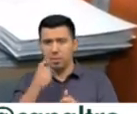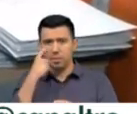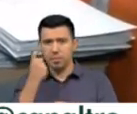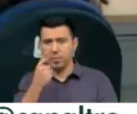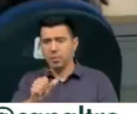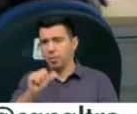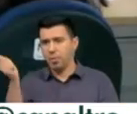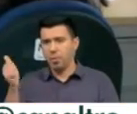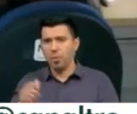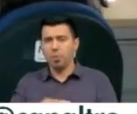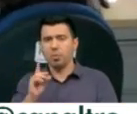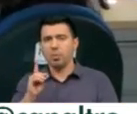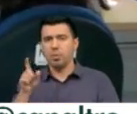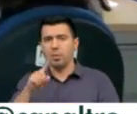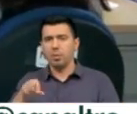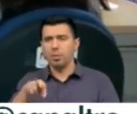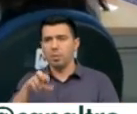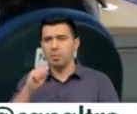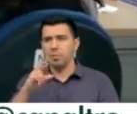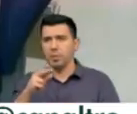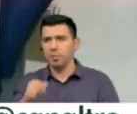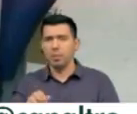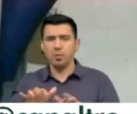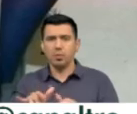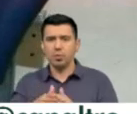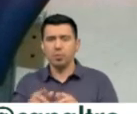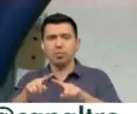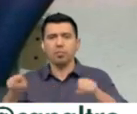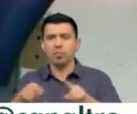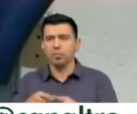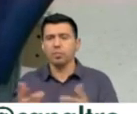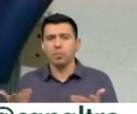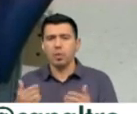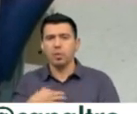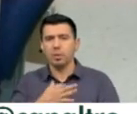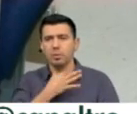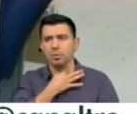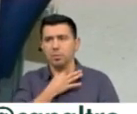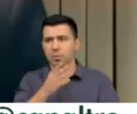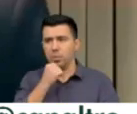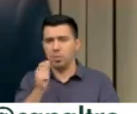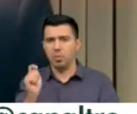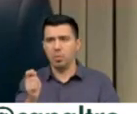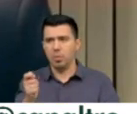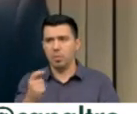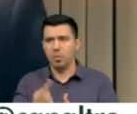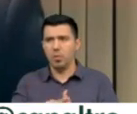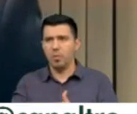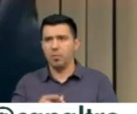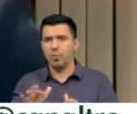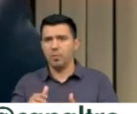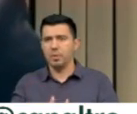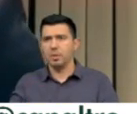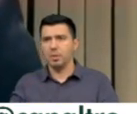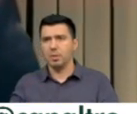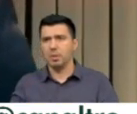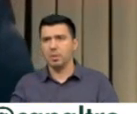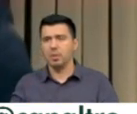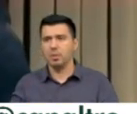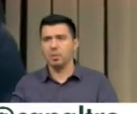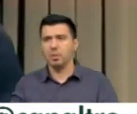otro despacho y el problema está en que no tiene con qué pagar el arriendo en otra oficina es paradójico porque realmente